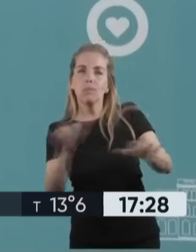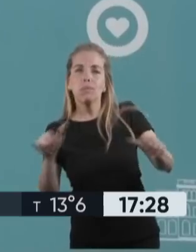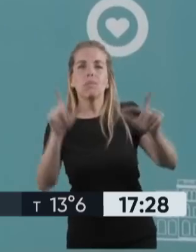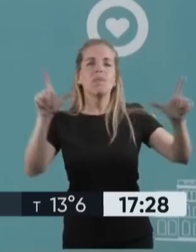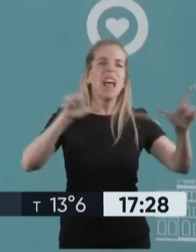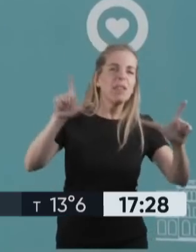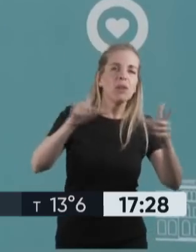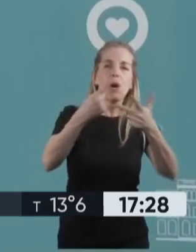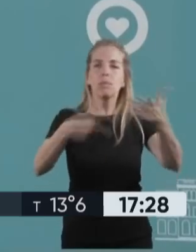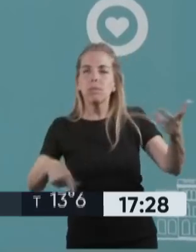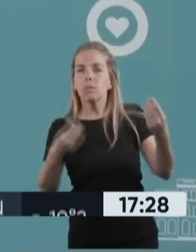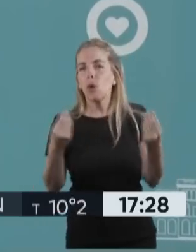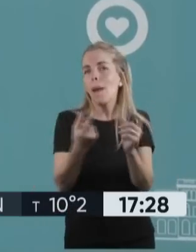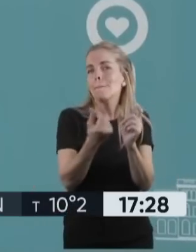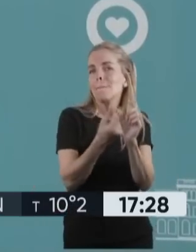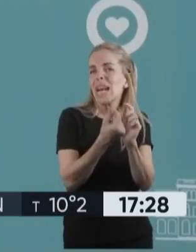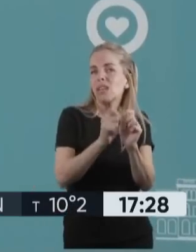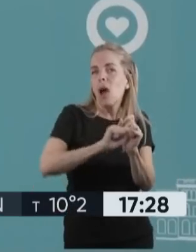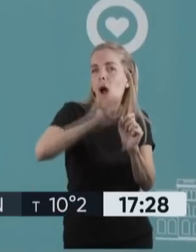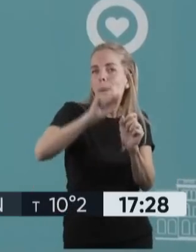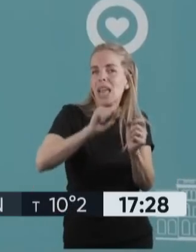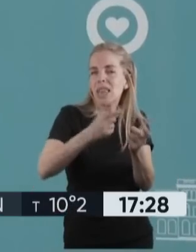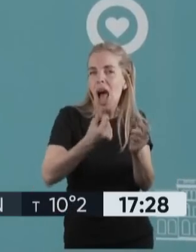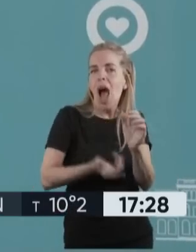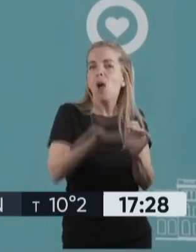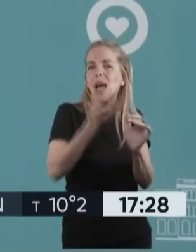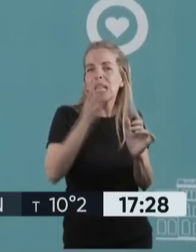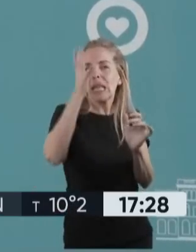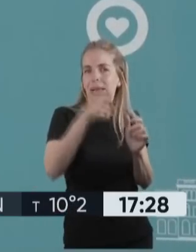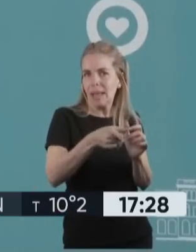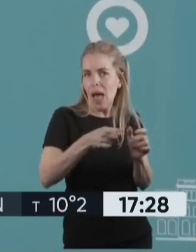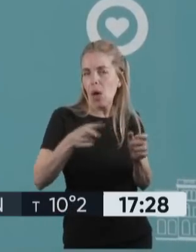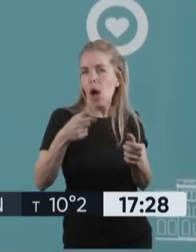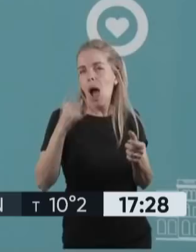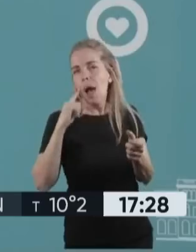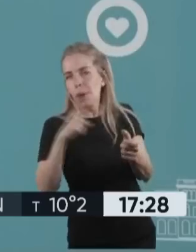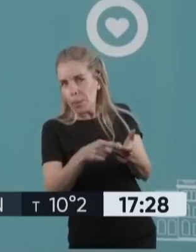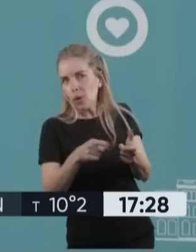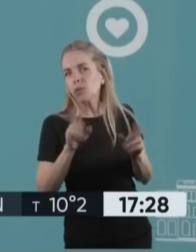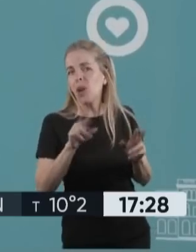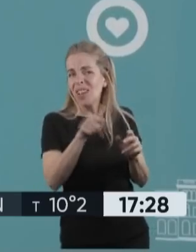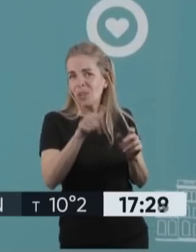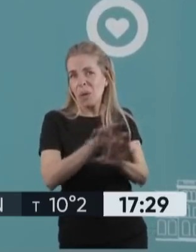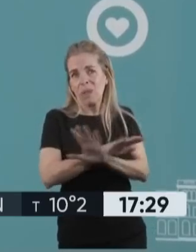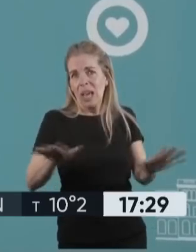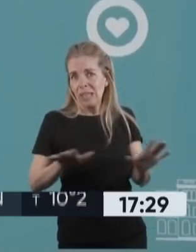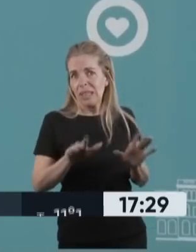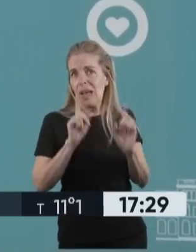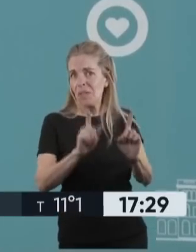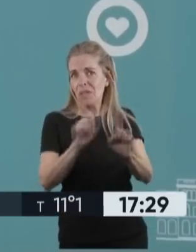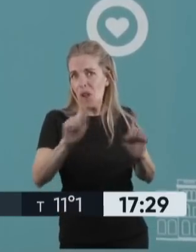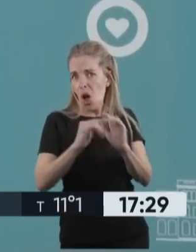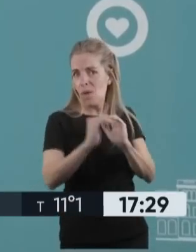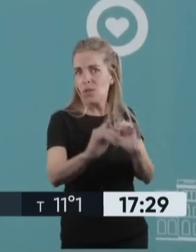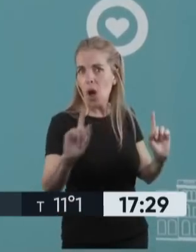con respecto a las remarcaciones especulativas de los últimos días, esperamos que eso sea una práctica que no siga adelante, porque la verdad